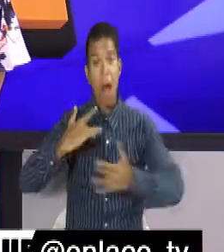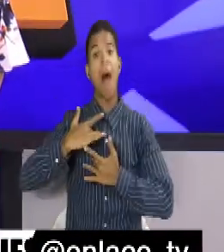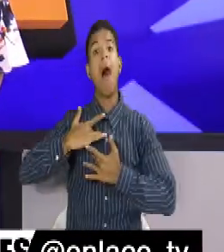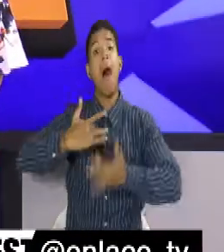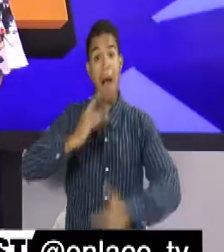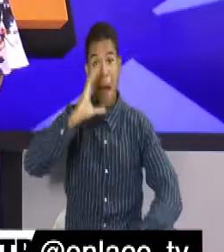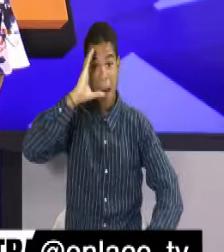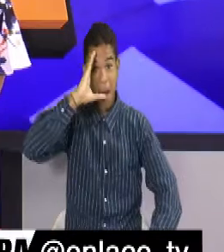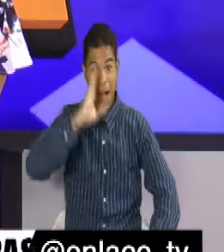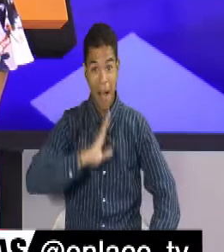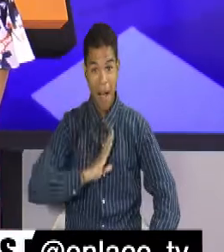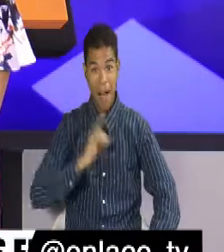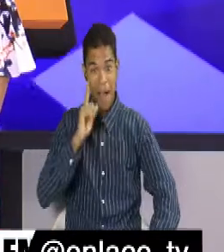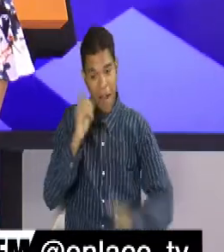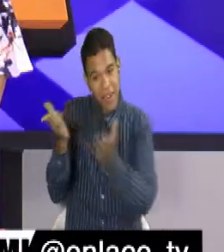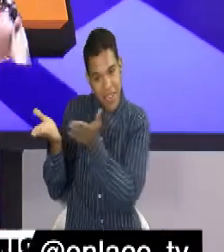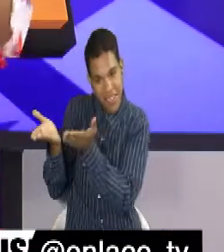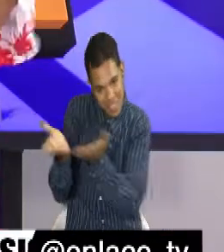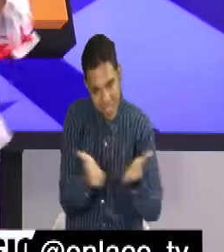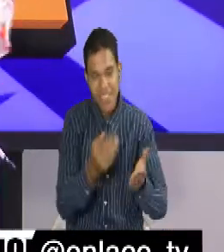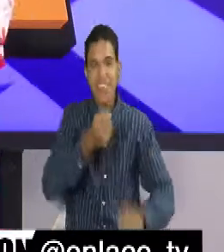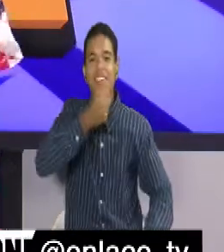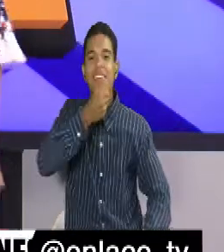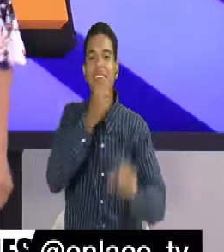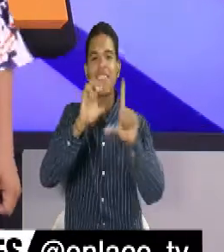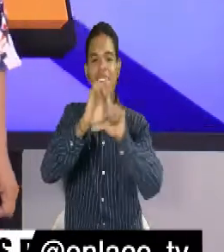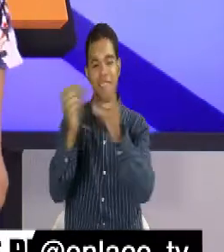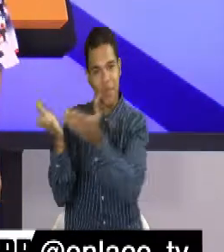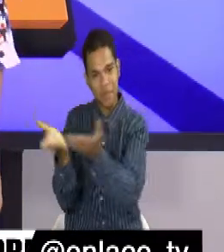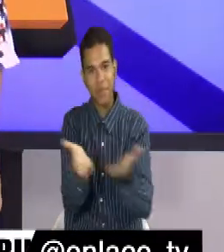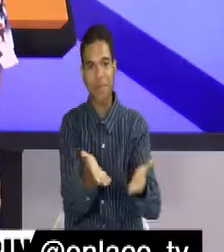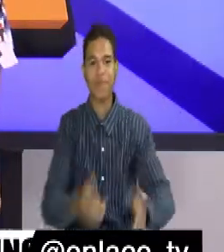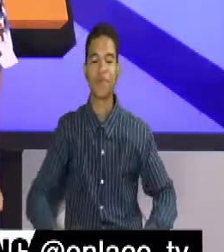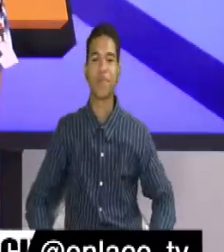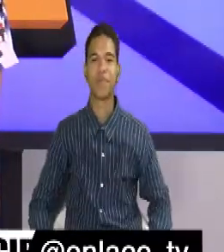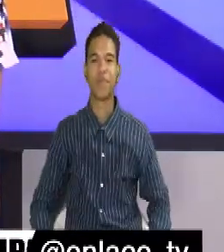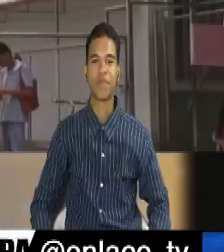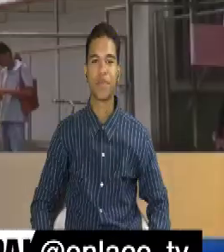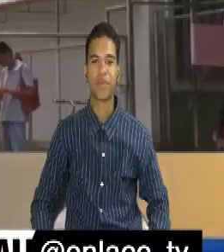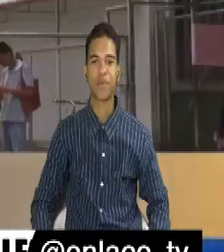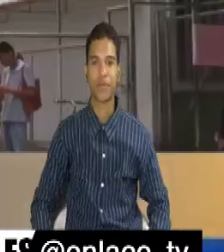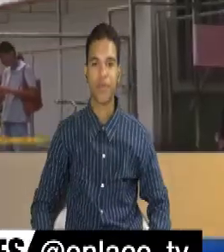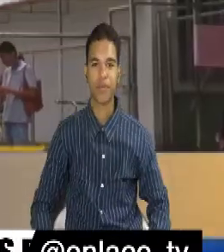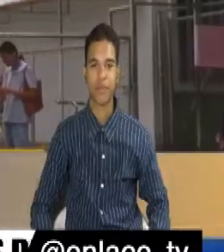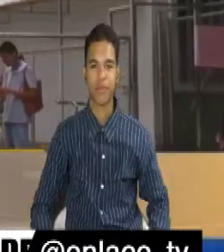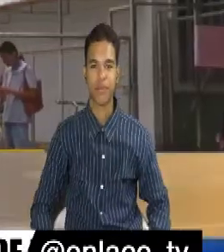interés en minutos. Bienvenidos al noticiero que usted quiere ver.